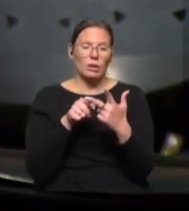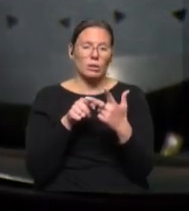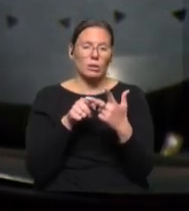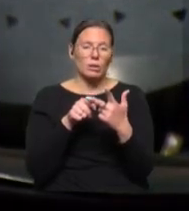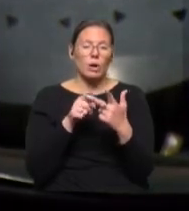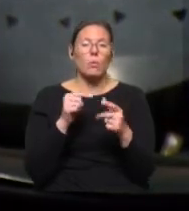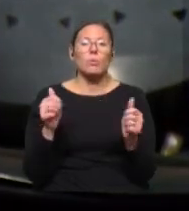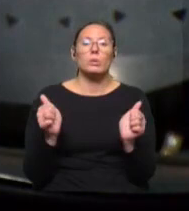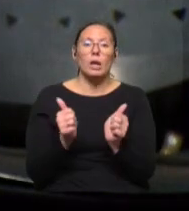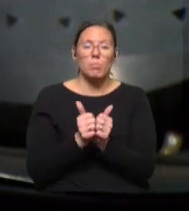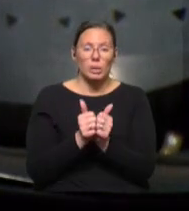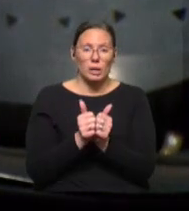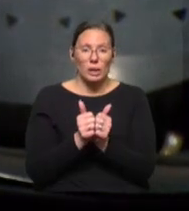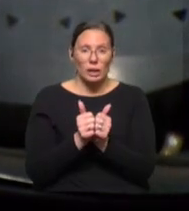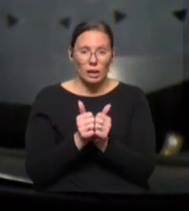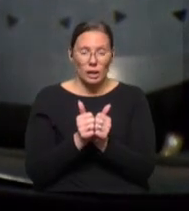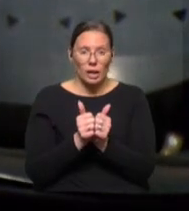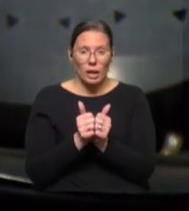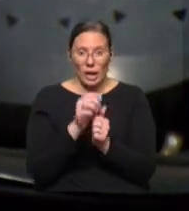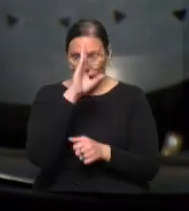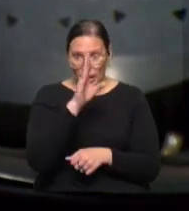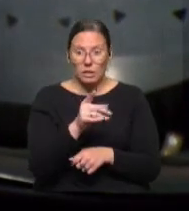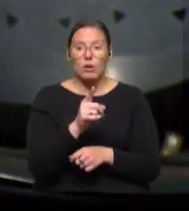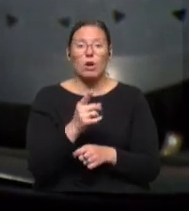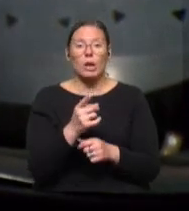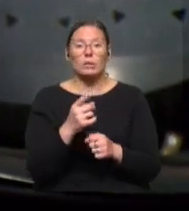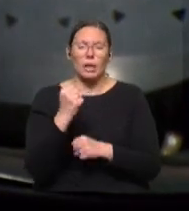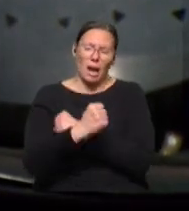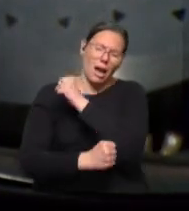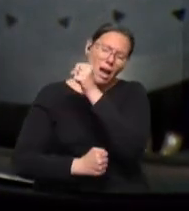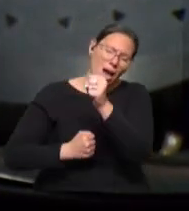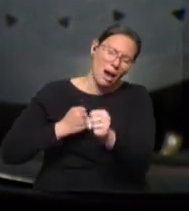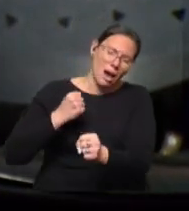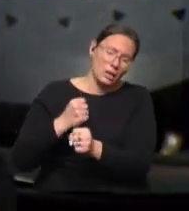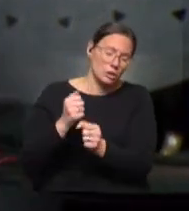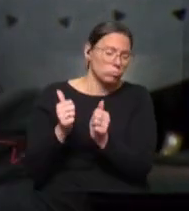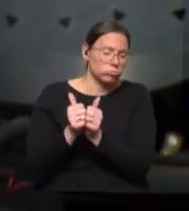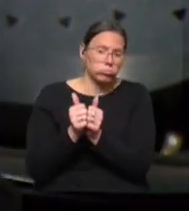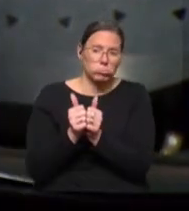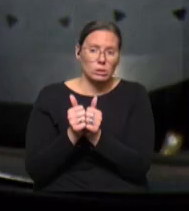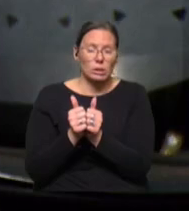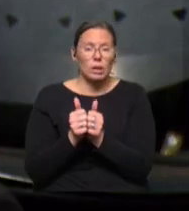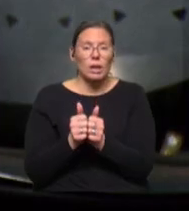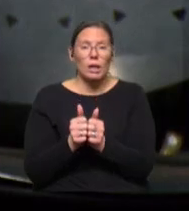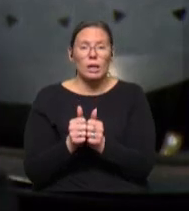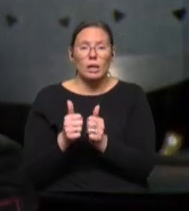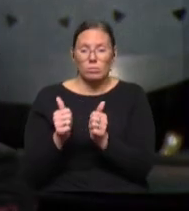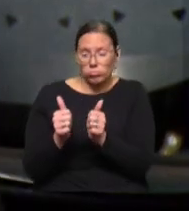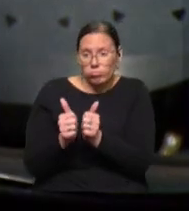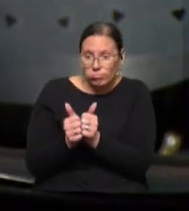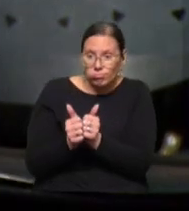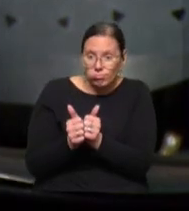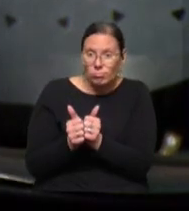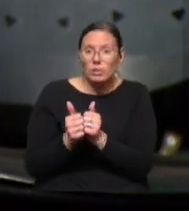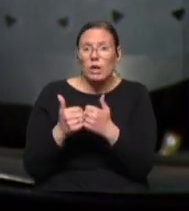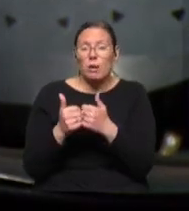bueno, una pareja heterosexual, ¿no? Que hace mucho tiempo que están juntos. Y bueno, en esta cuestión de estar juntos y que